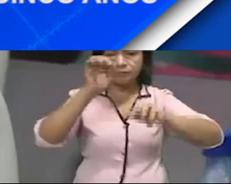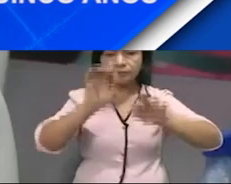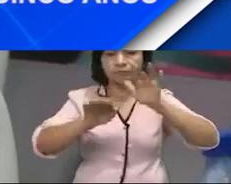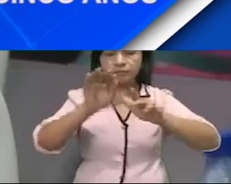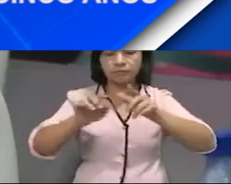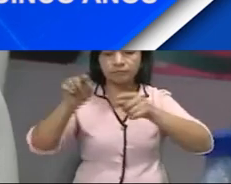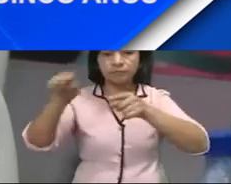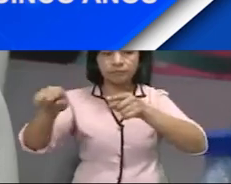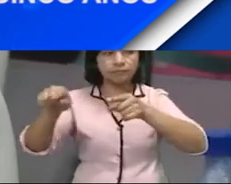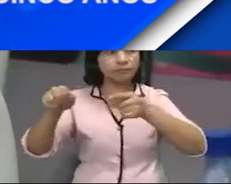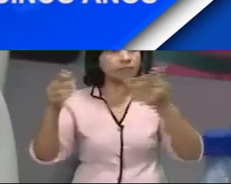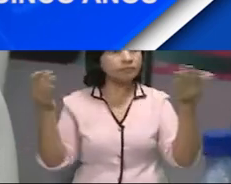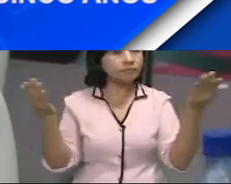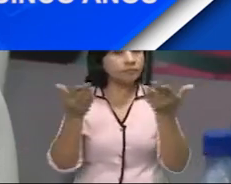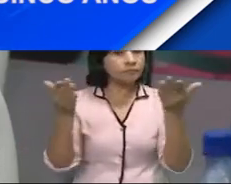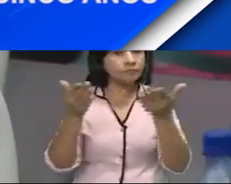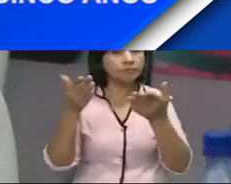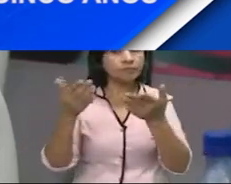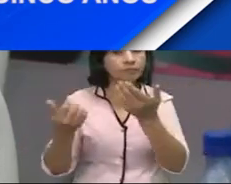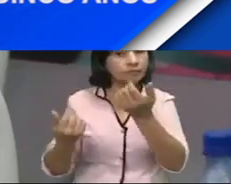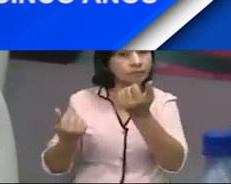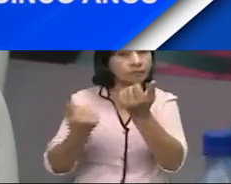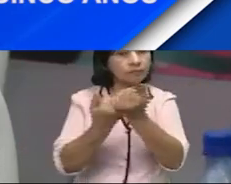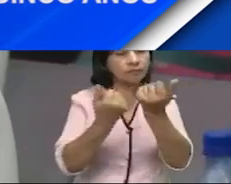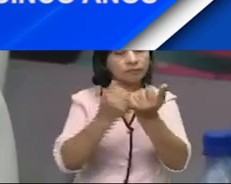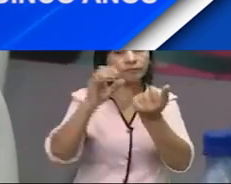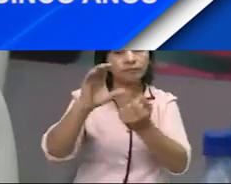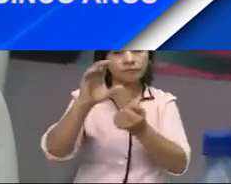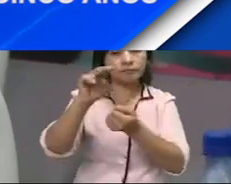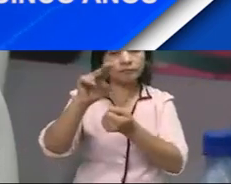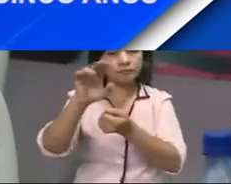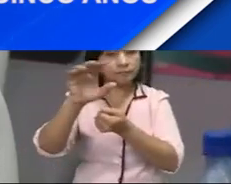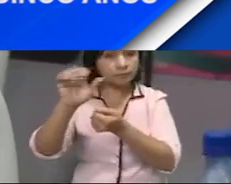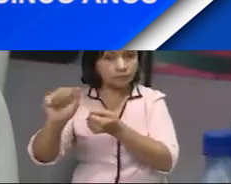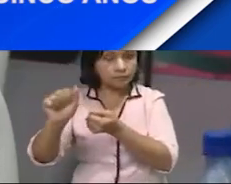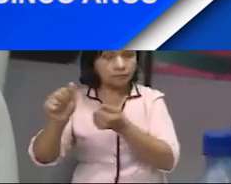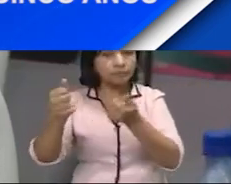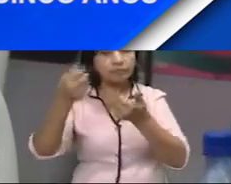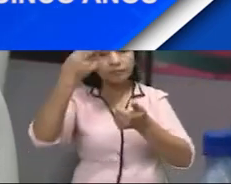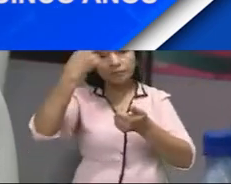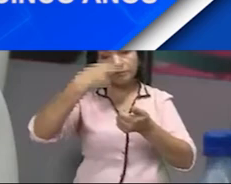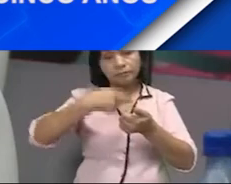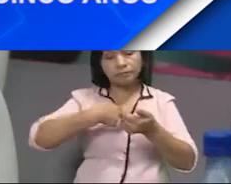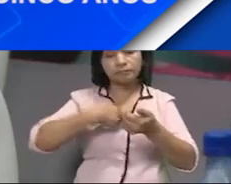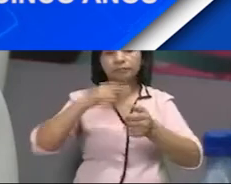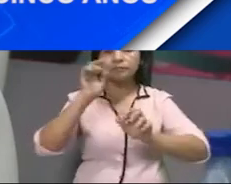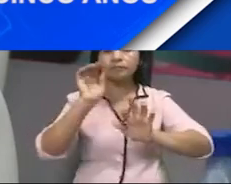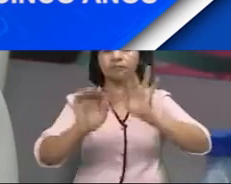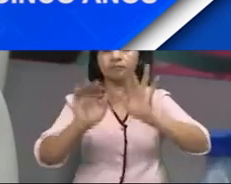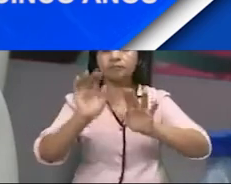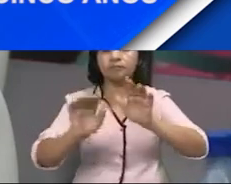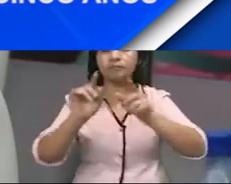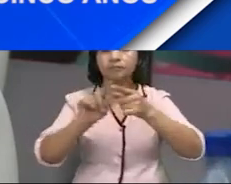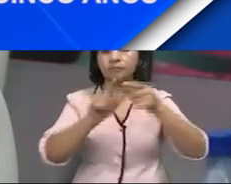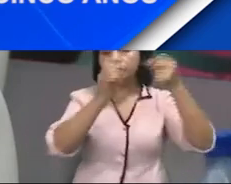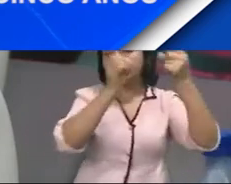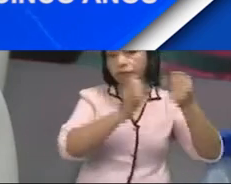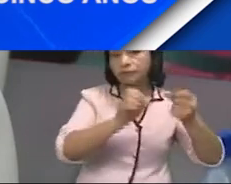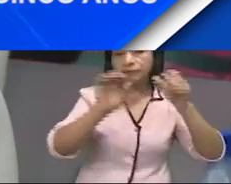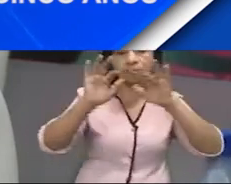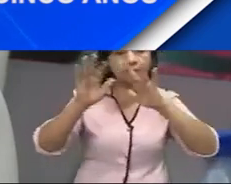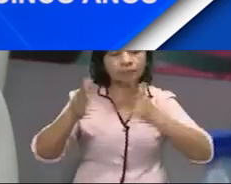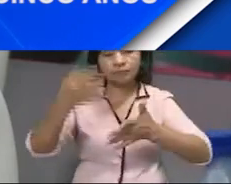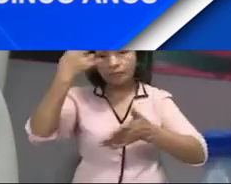secretaría técnica como un órgano de apoyo del CNEA y está a cargo de una secretaría técnica o un